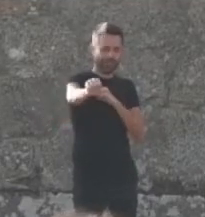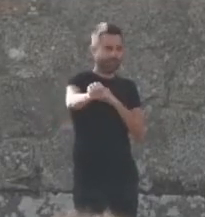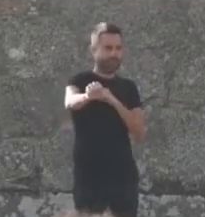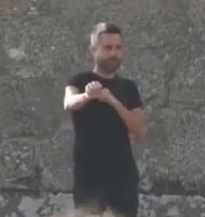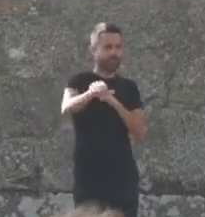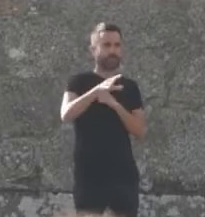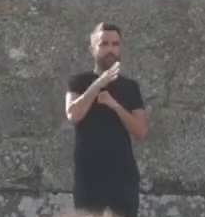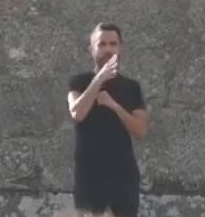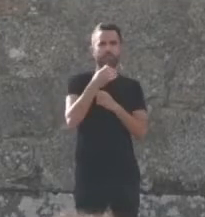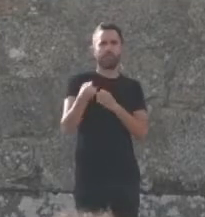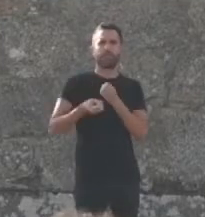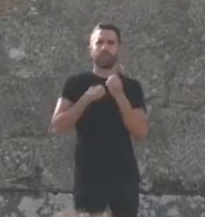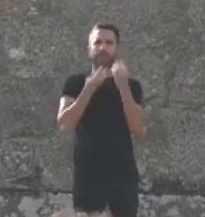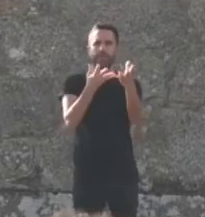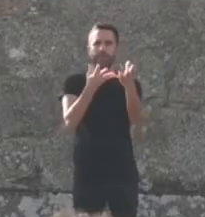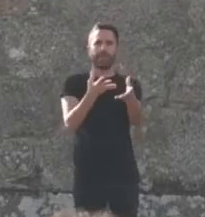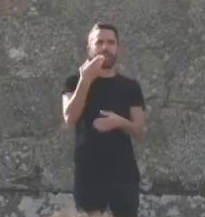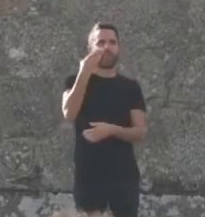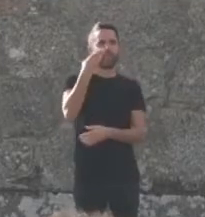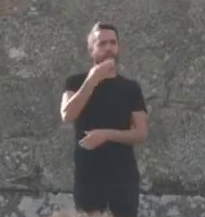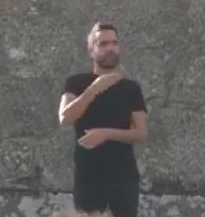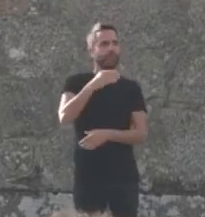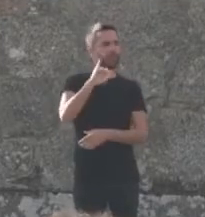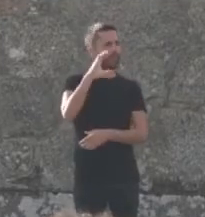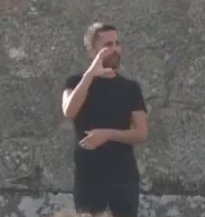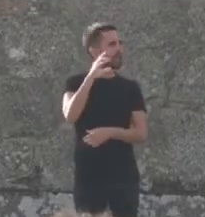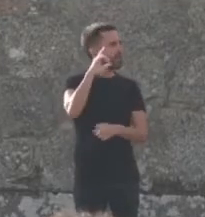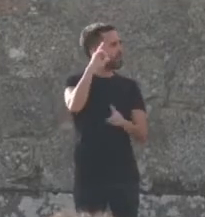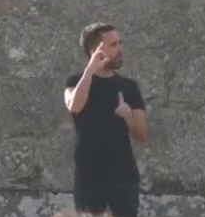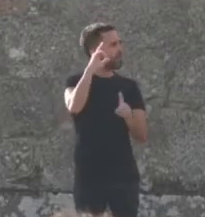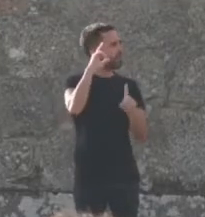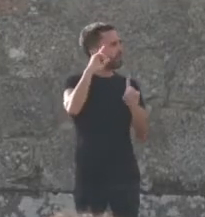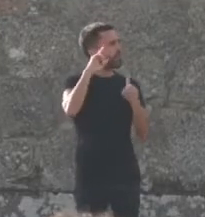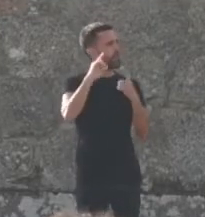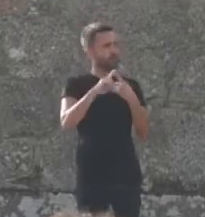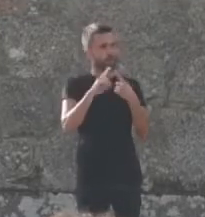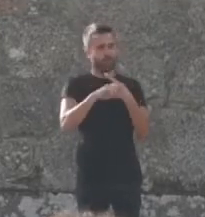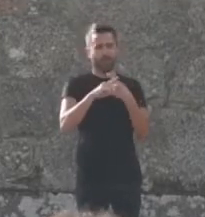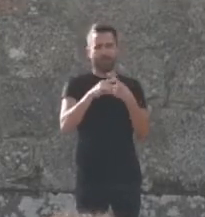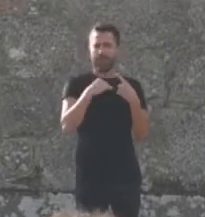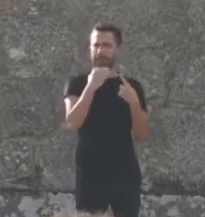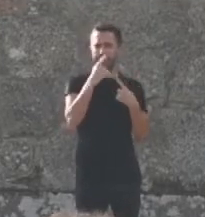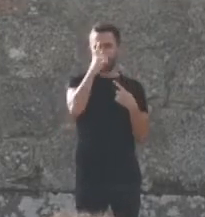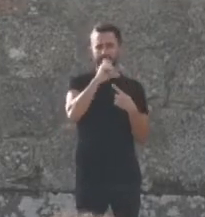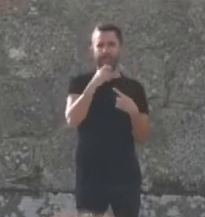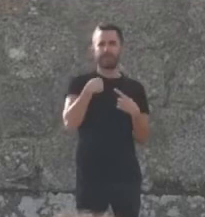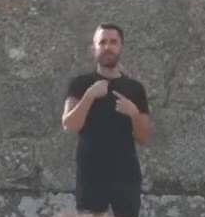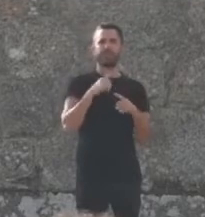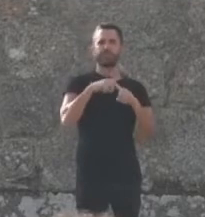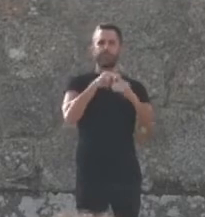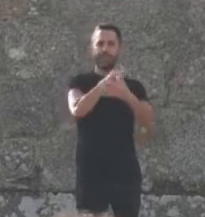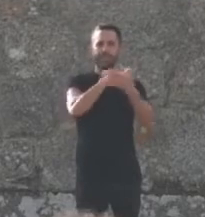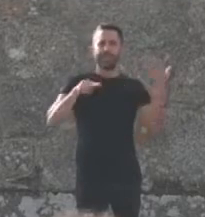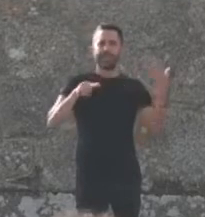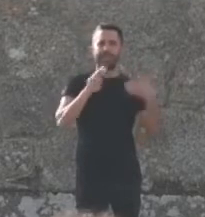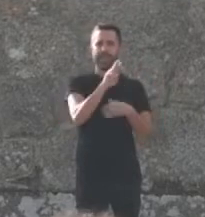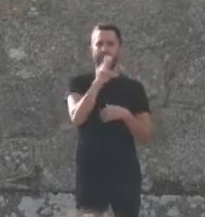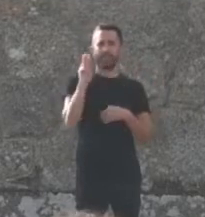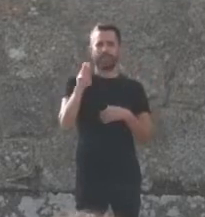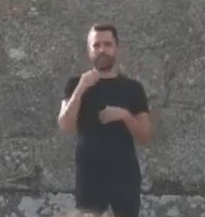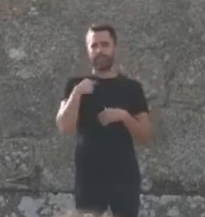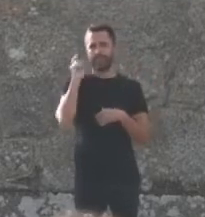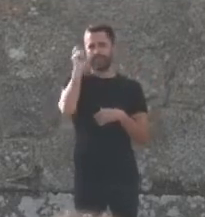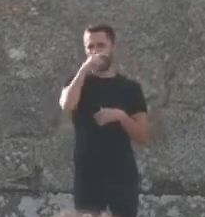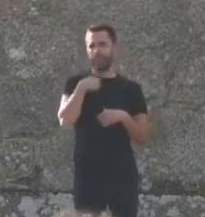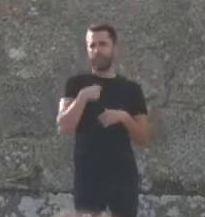pola declaración de BIC. Primeiro, unha cousa que hai que recordar, que a Xunta de Galiza do Partido Popular de Feixó doulle